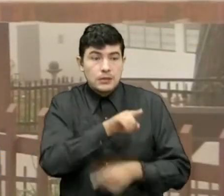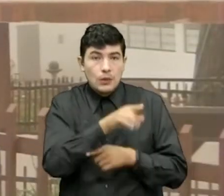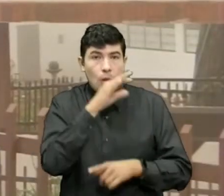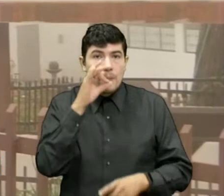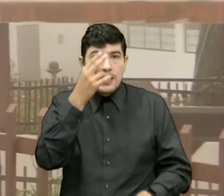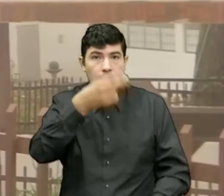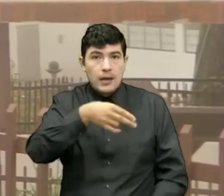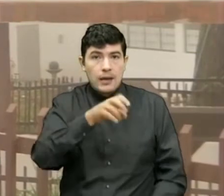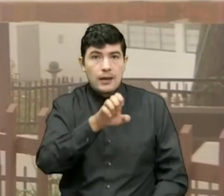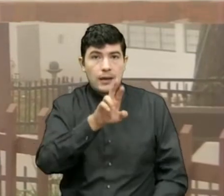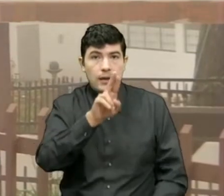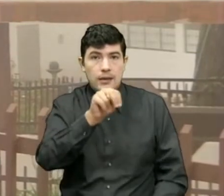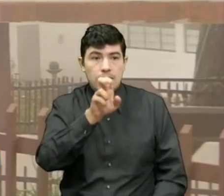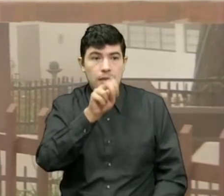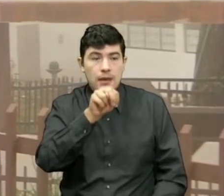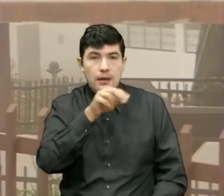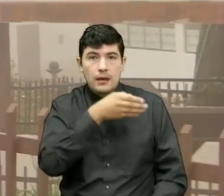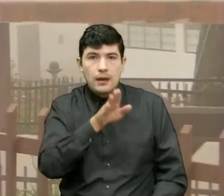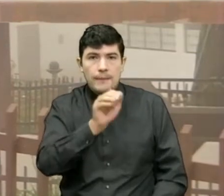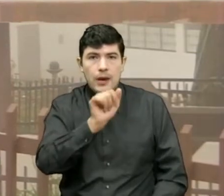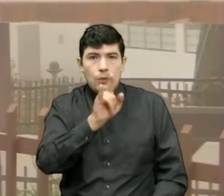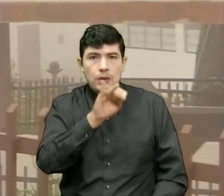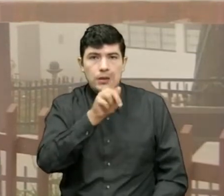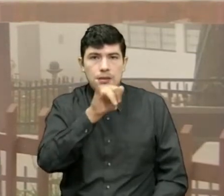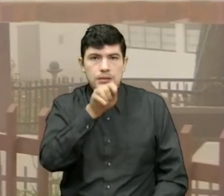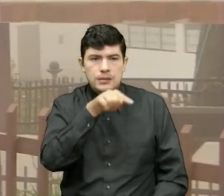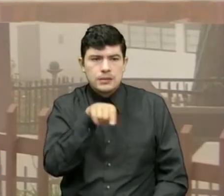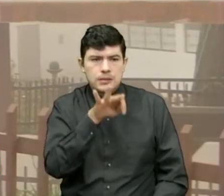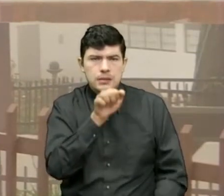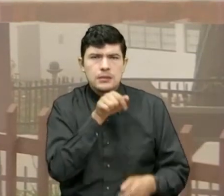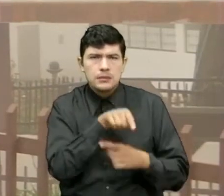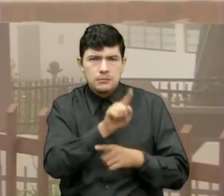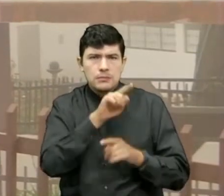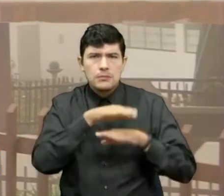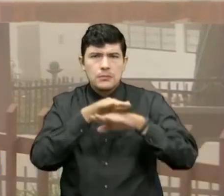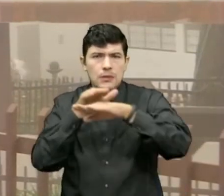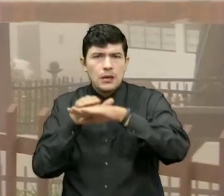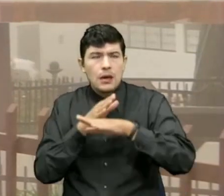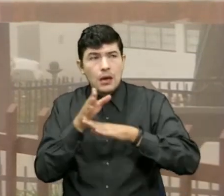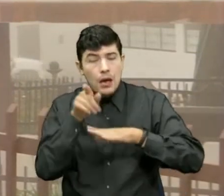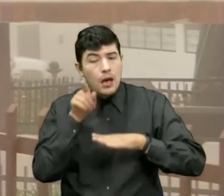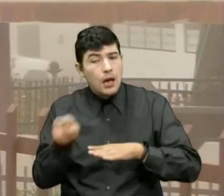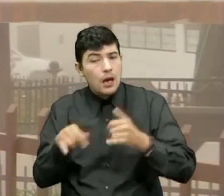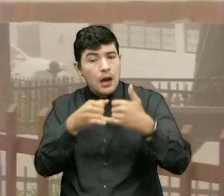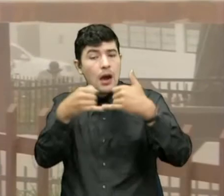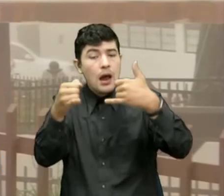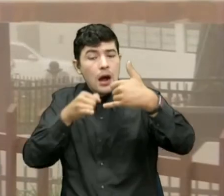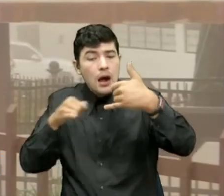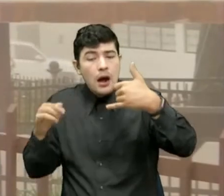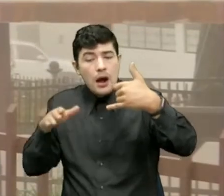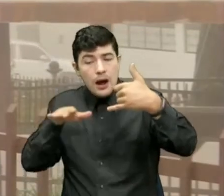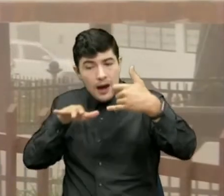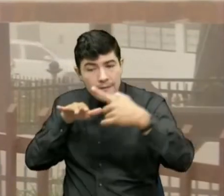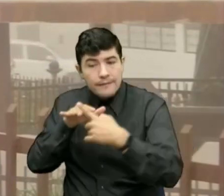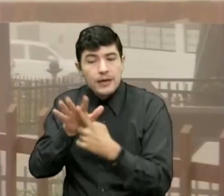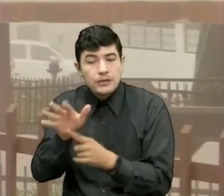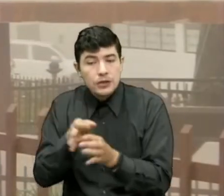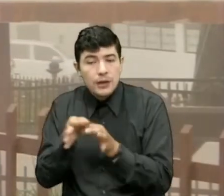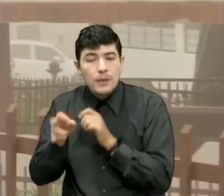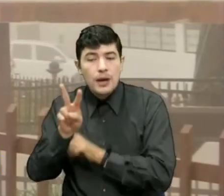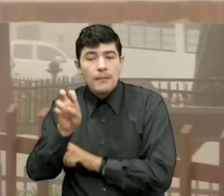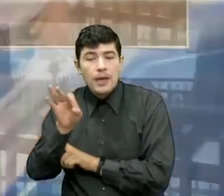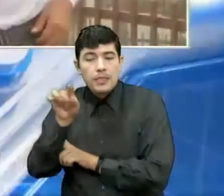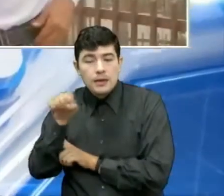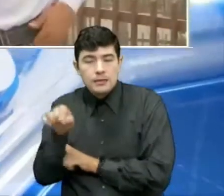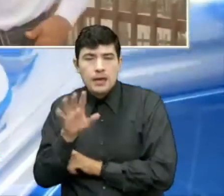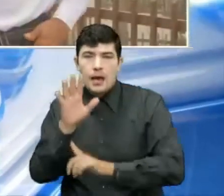Bautista, indicó que acudirá a las instancias internacionales si la delimitación del páramo de Santurbán los